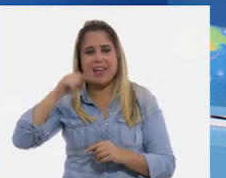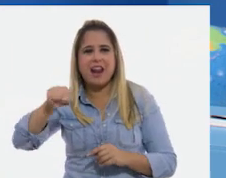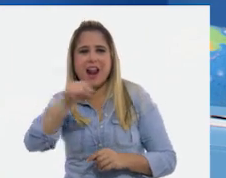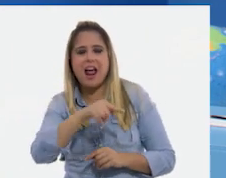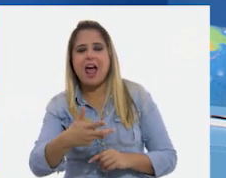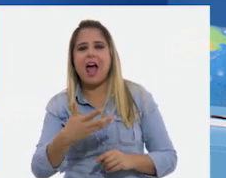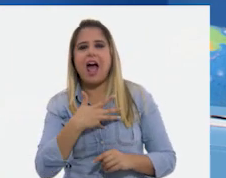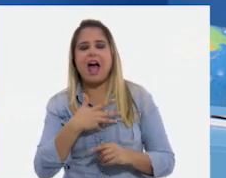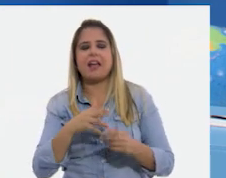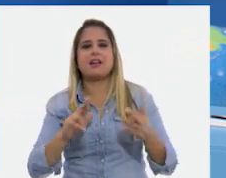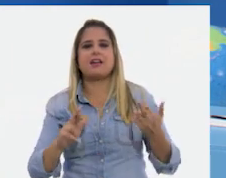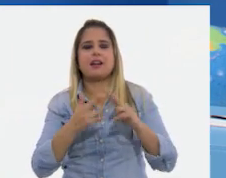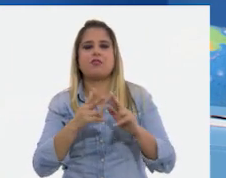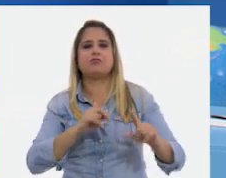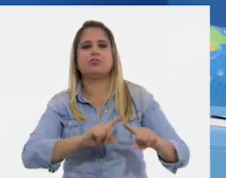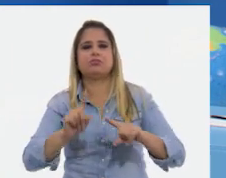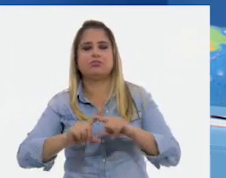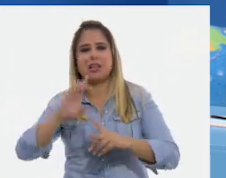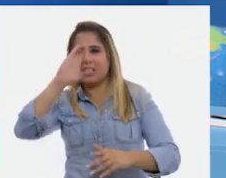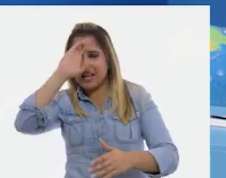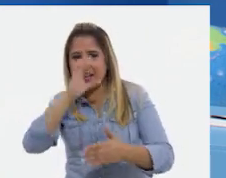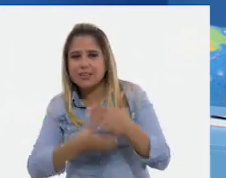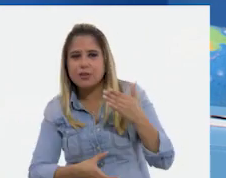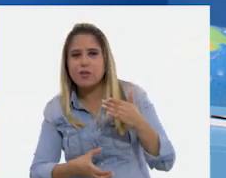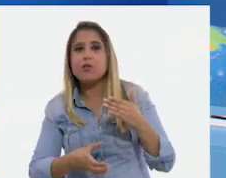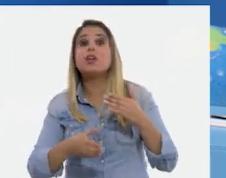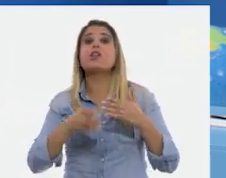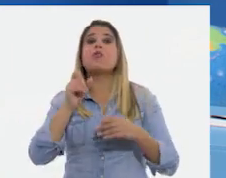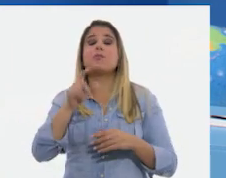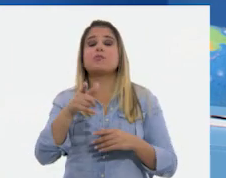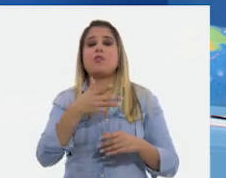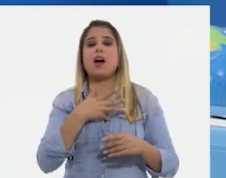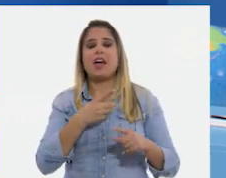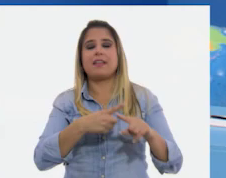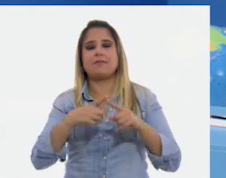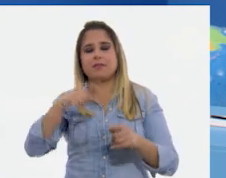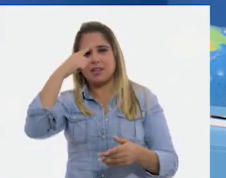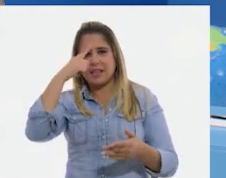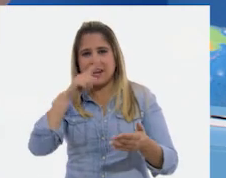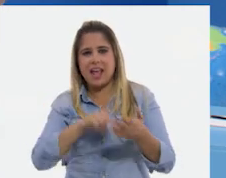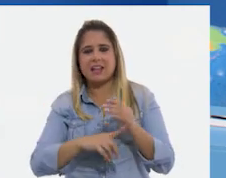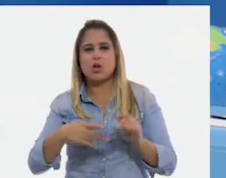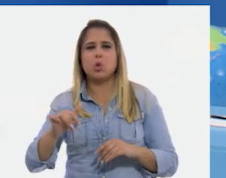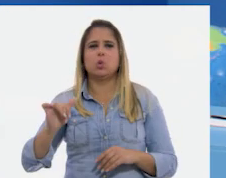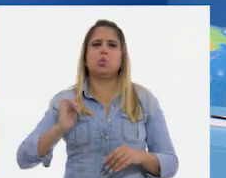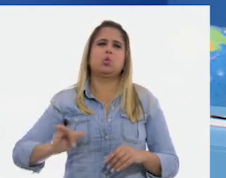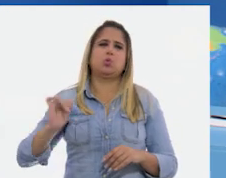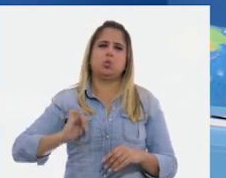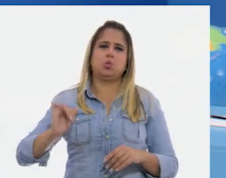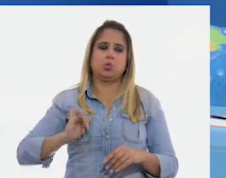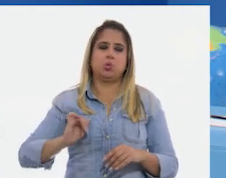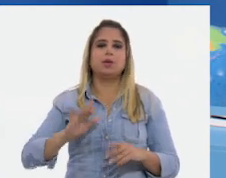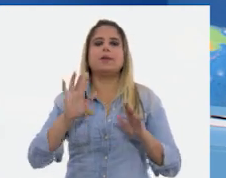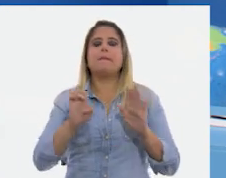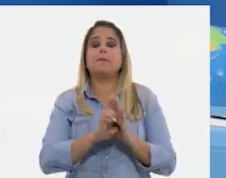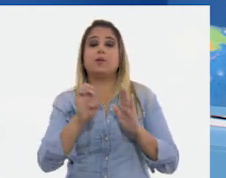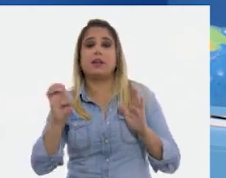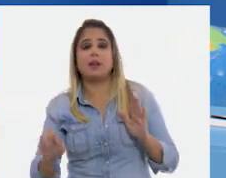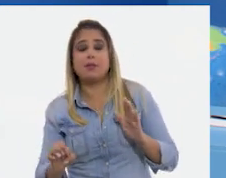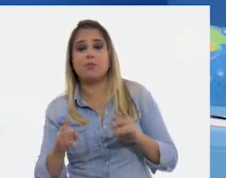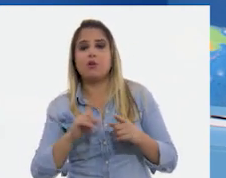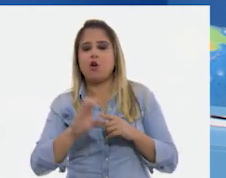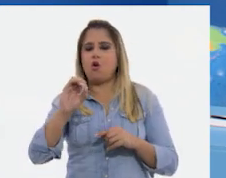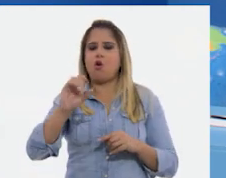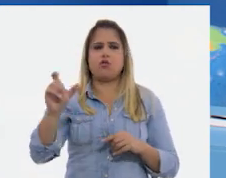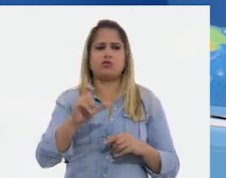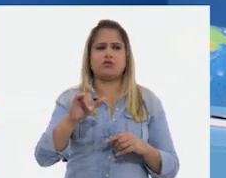tienen elementos religiosos, católicos y elementos de sus creencias ancestrales. Por ejemplo, los